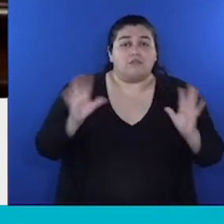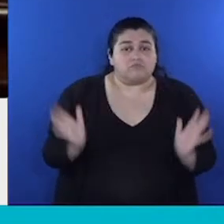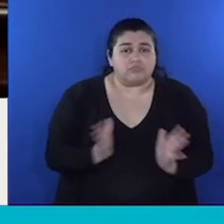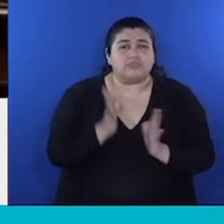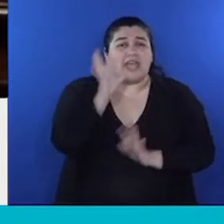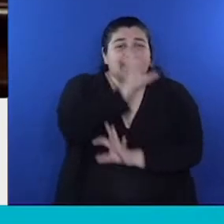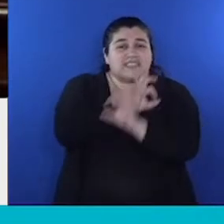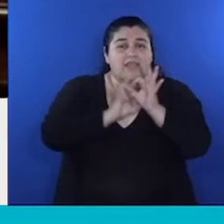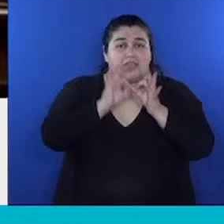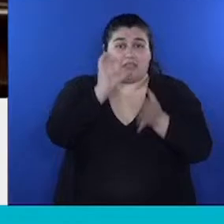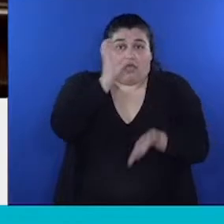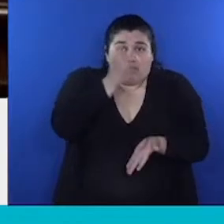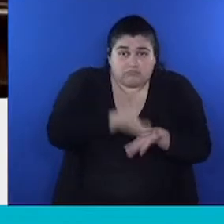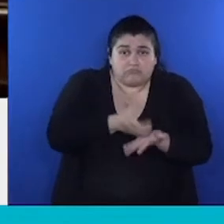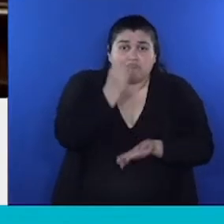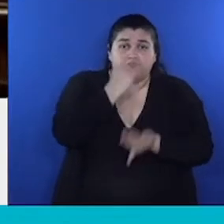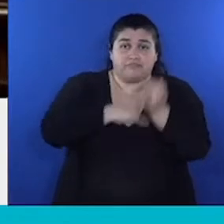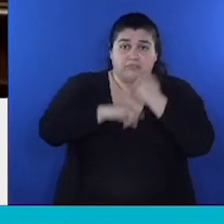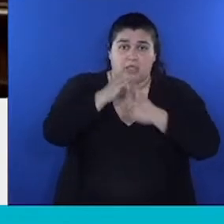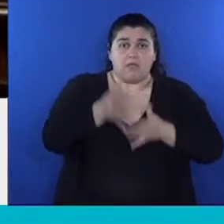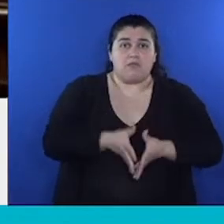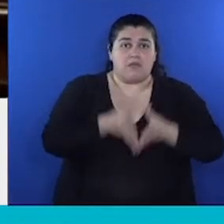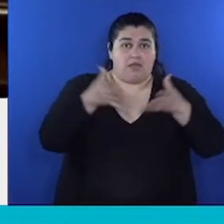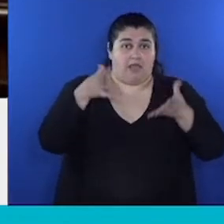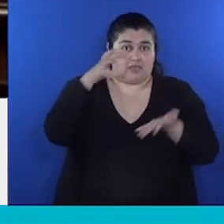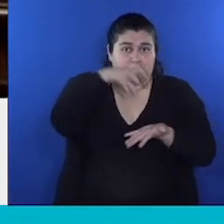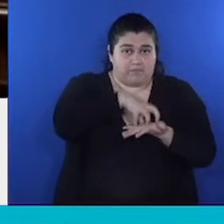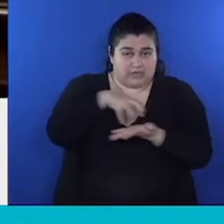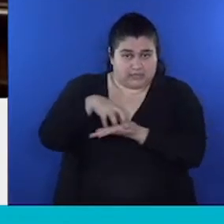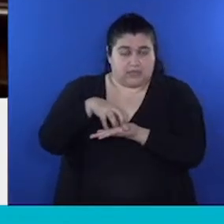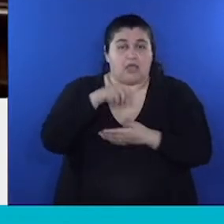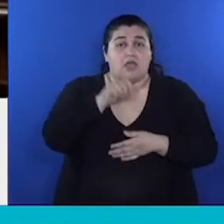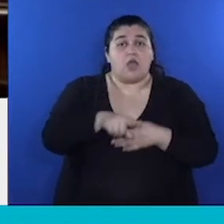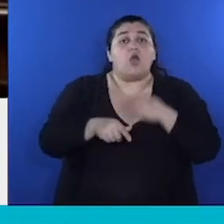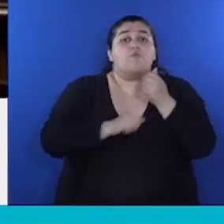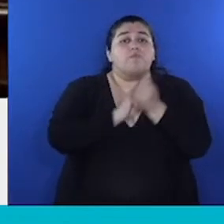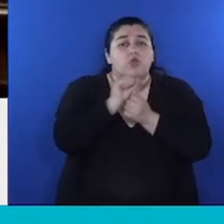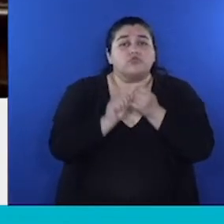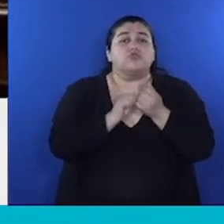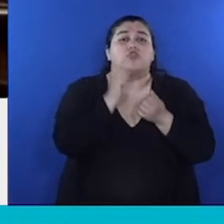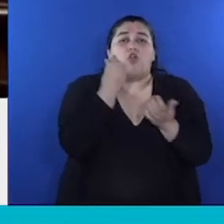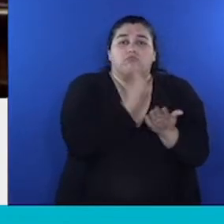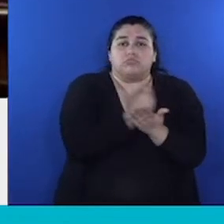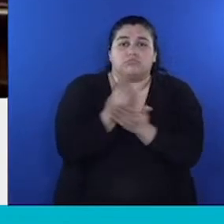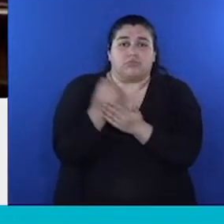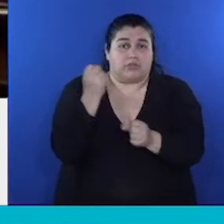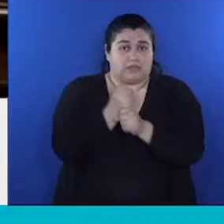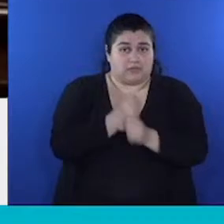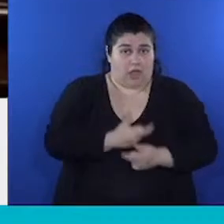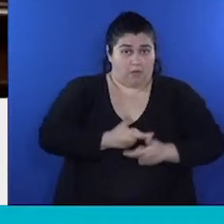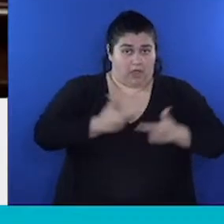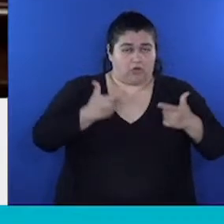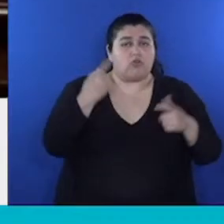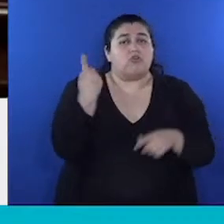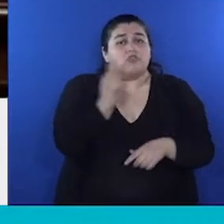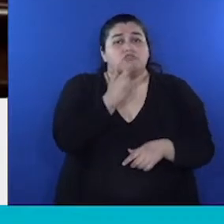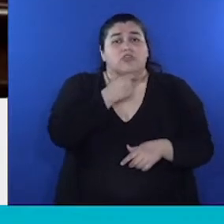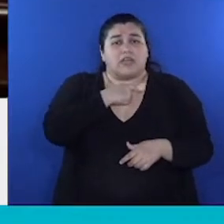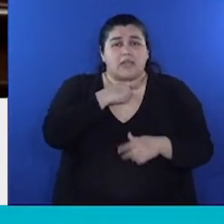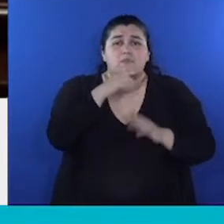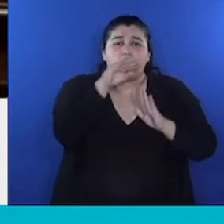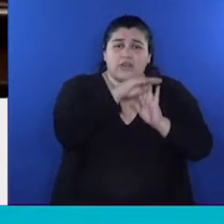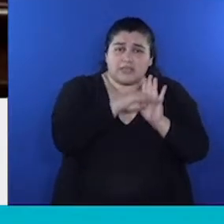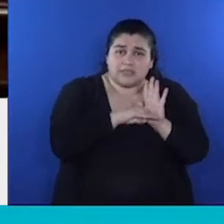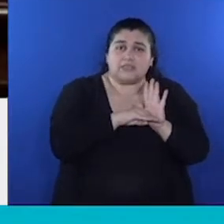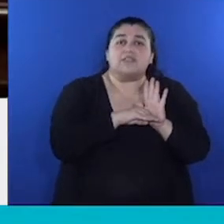estratégicas vinculadas a grandes inversiones, la producción y el trabajo en la provincia de Buenos Aires. Allí pretendemos englobar requisitos que